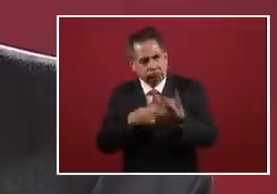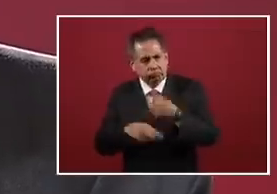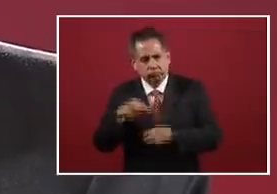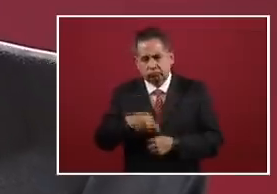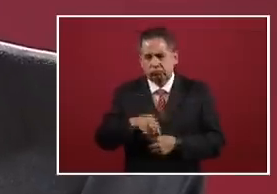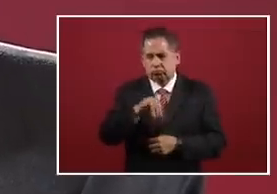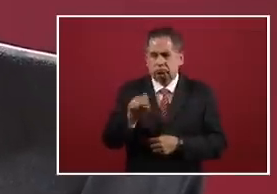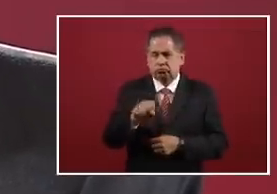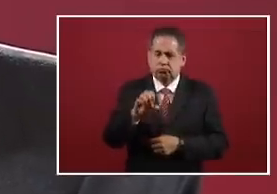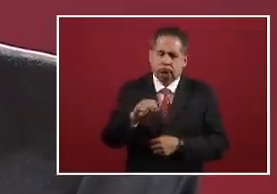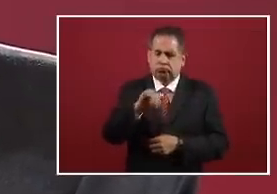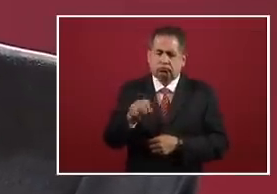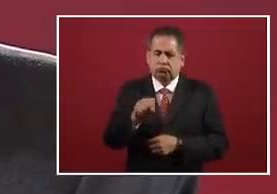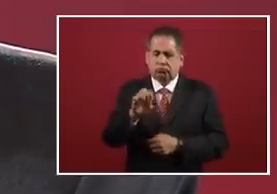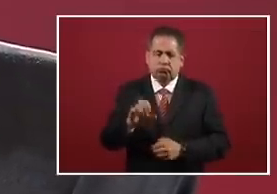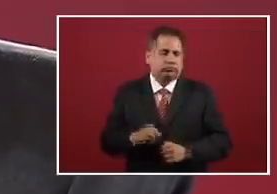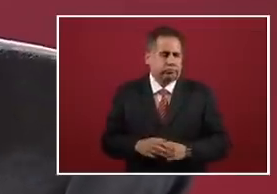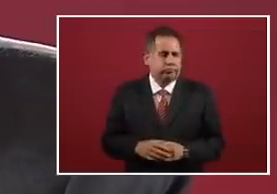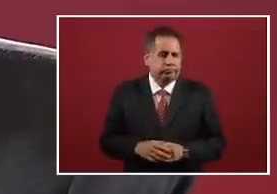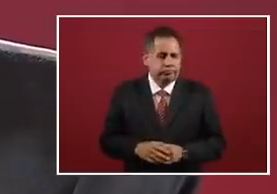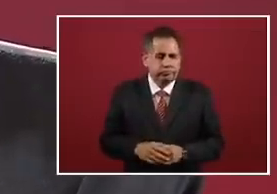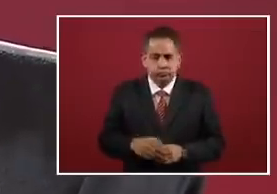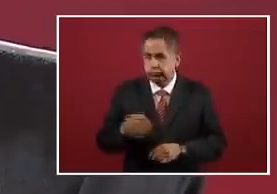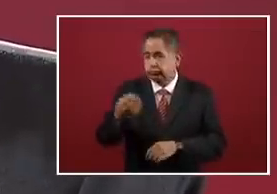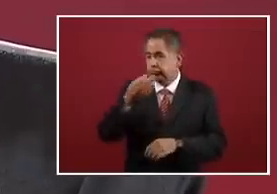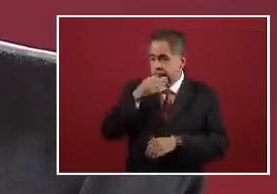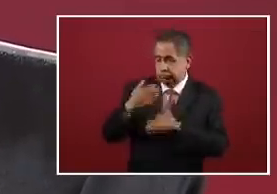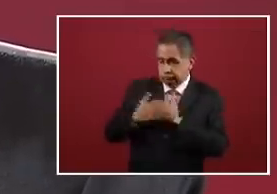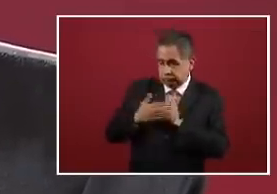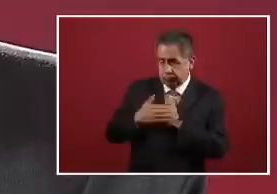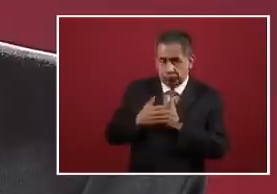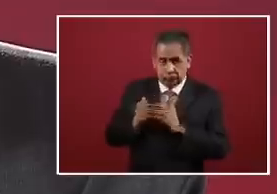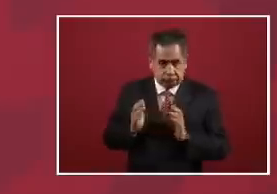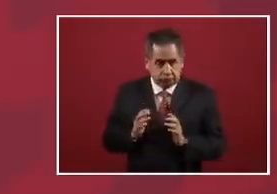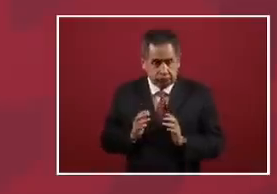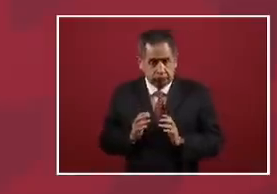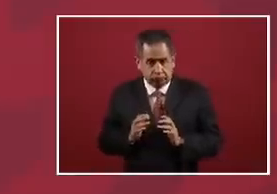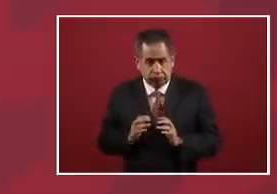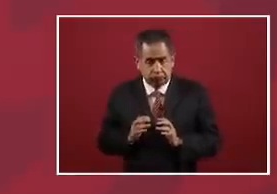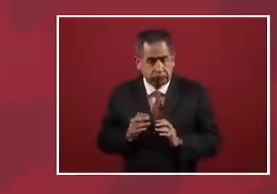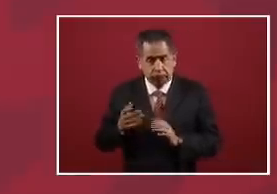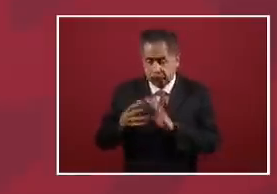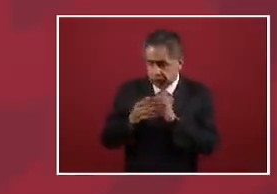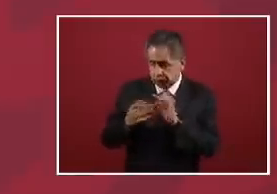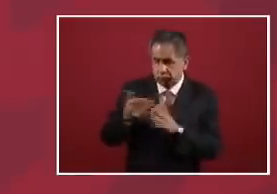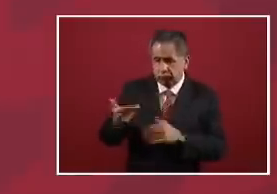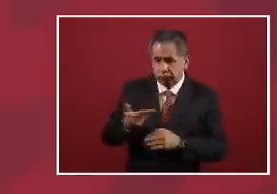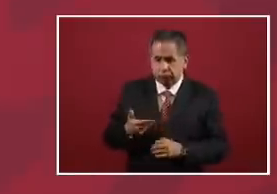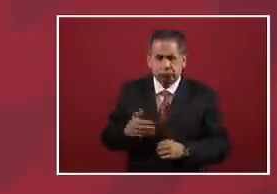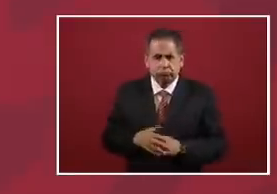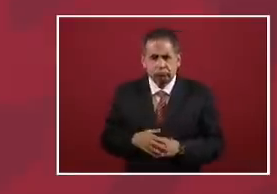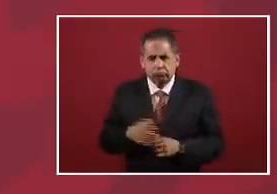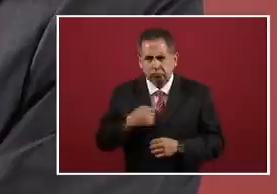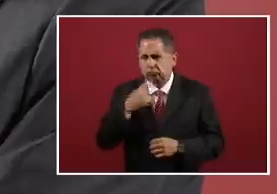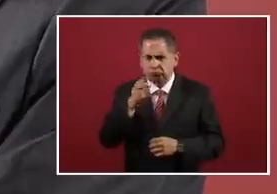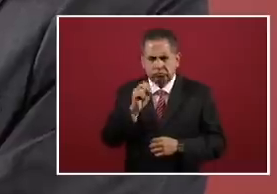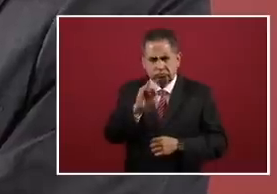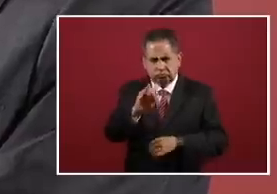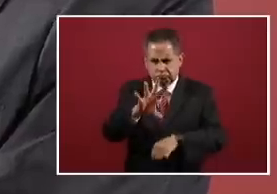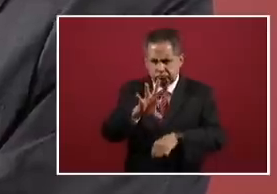de José José. Me informaron sobre esta solicitud y yo lo